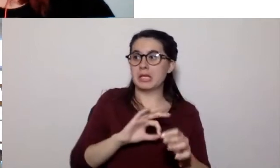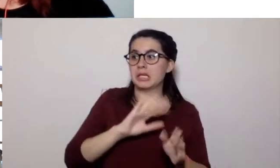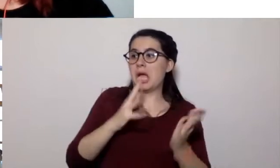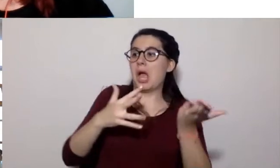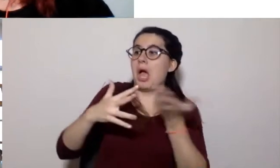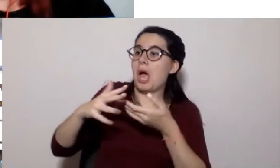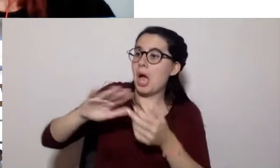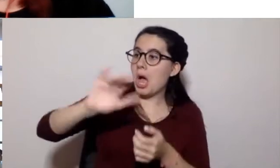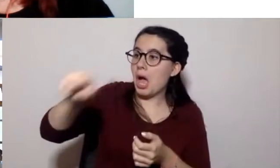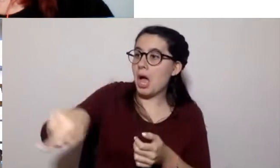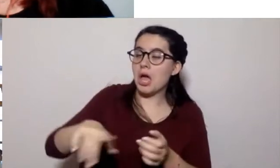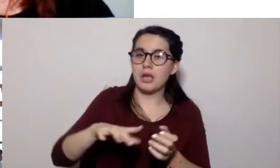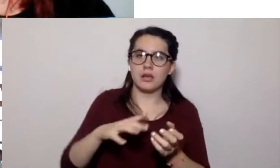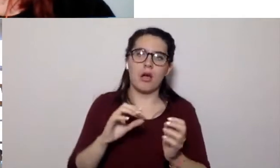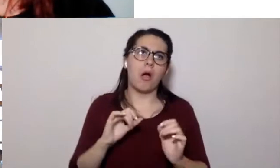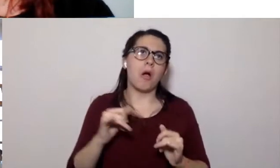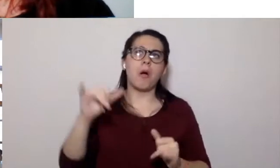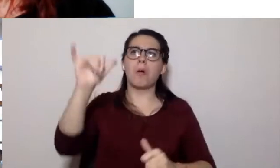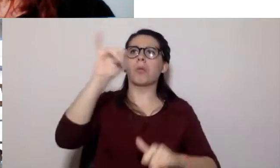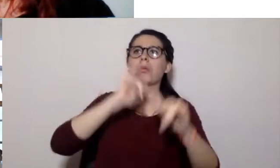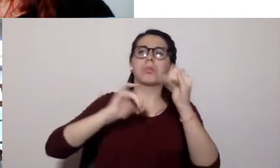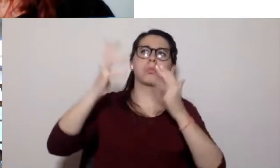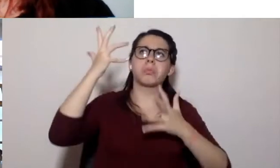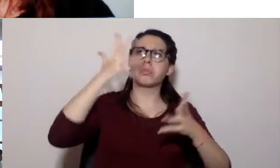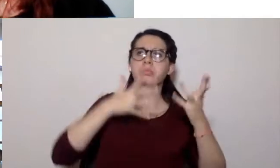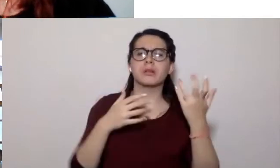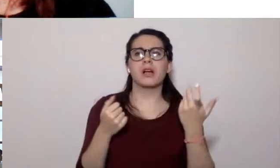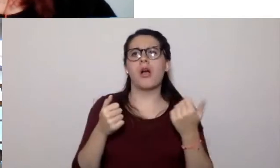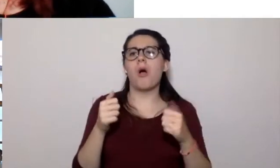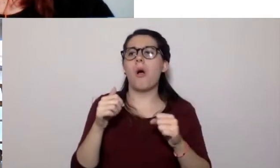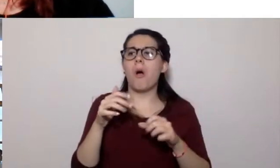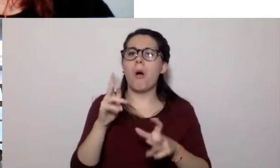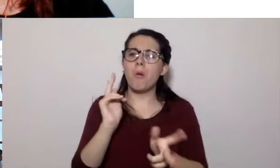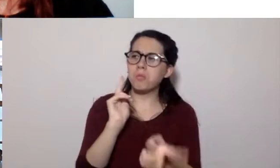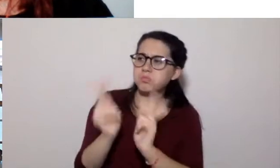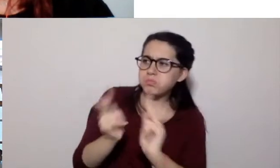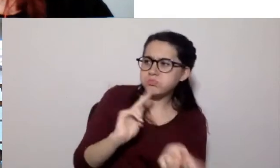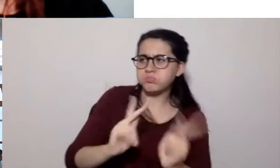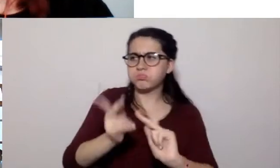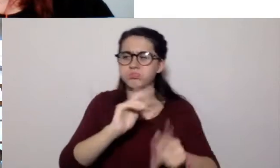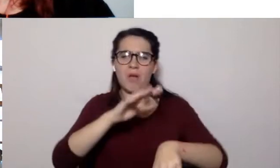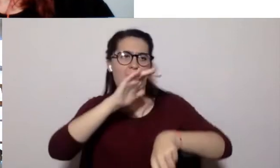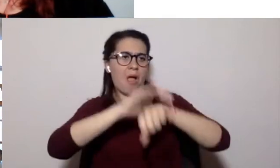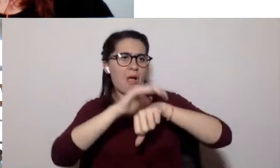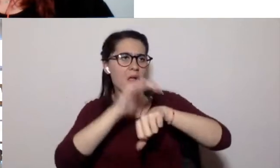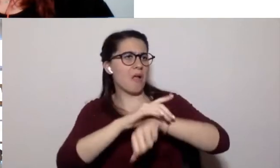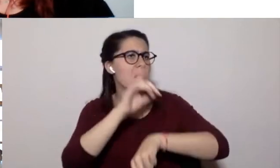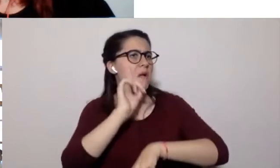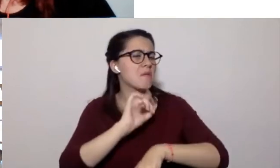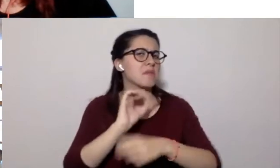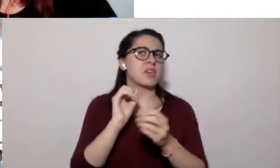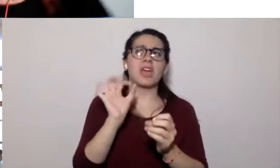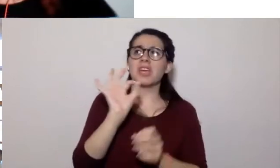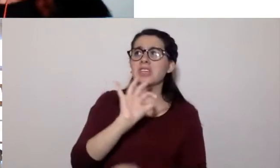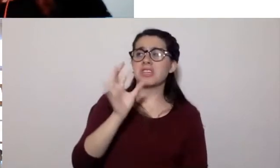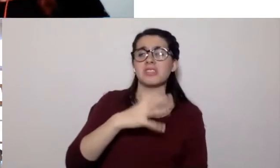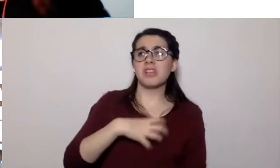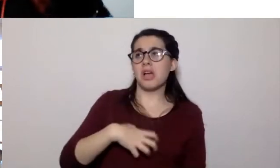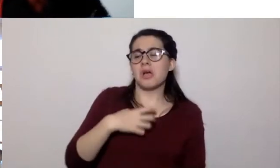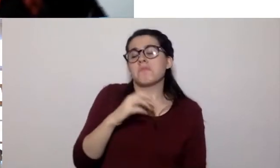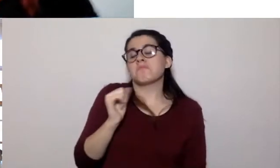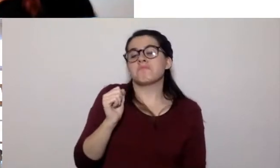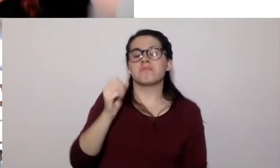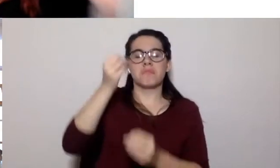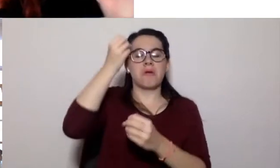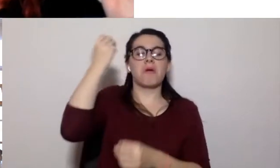se enfiestó, está platicando con una amiga, ¿no? Exacto. Está muy contenta y se le fue, se le olvidó